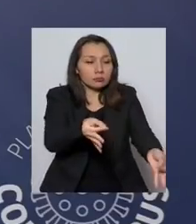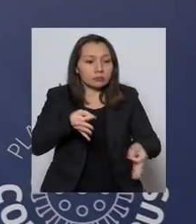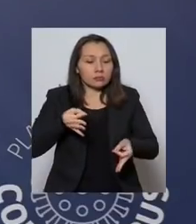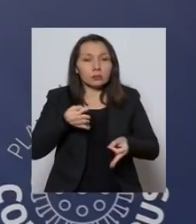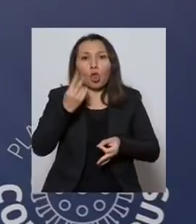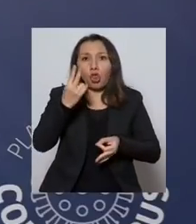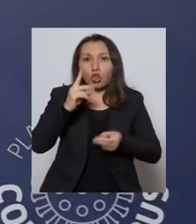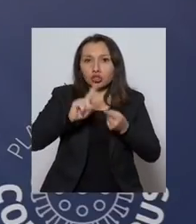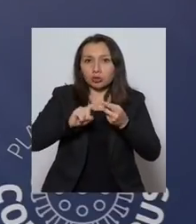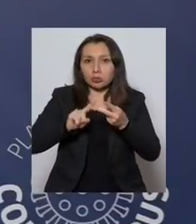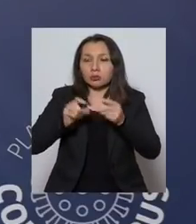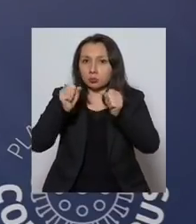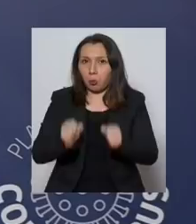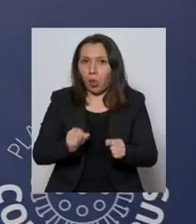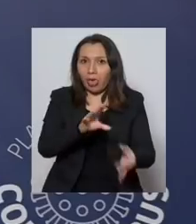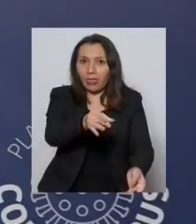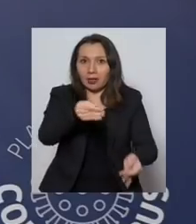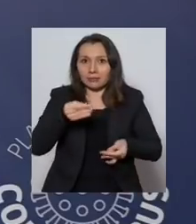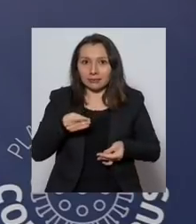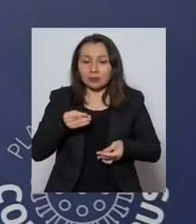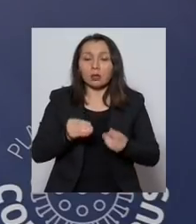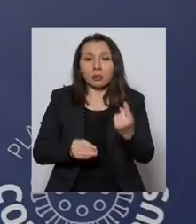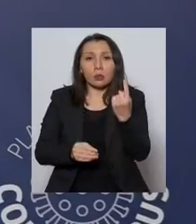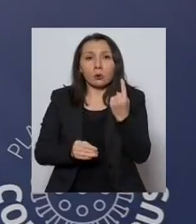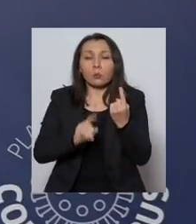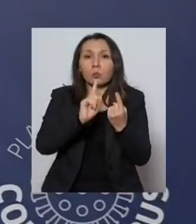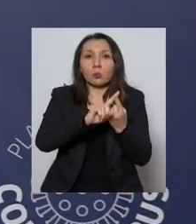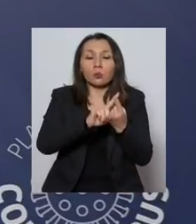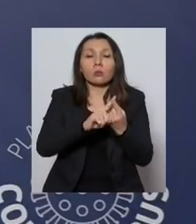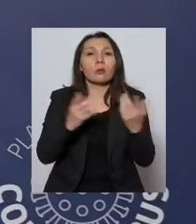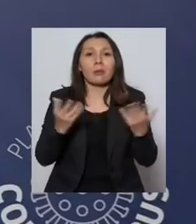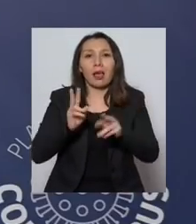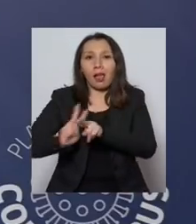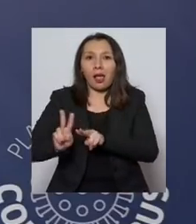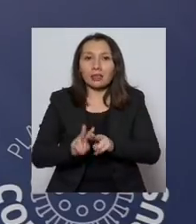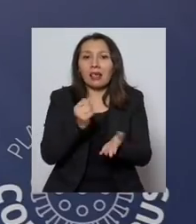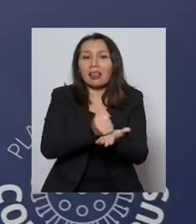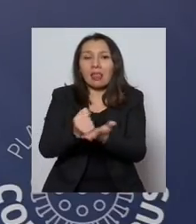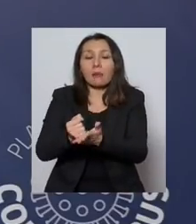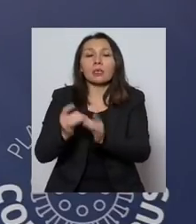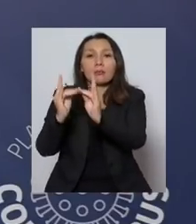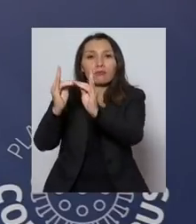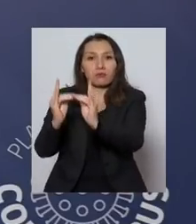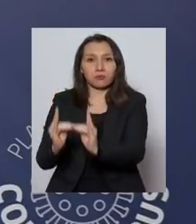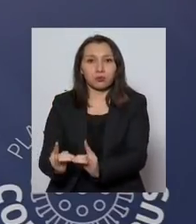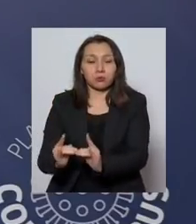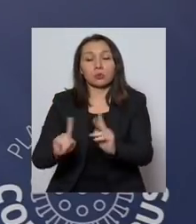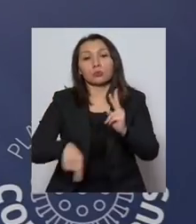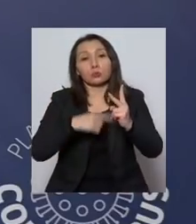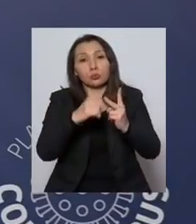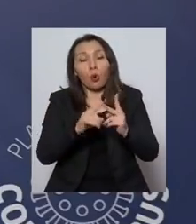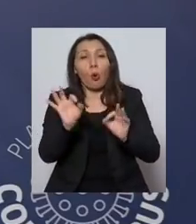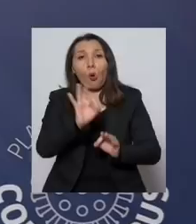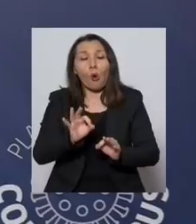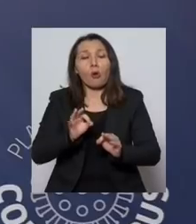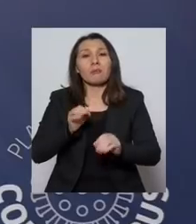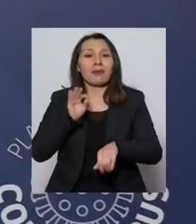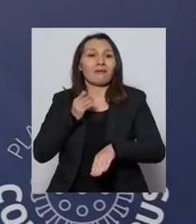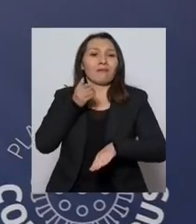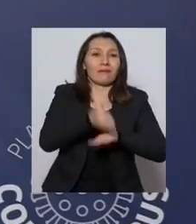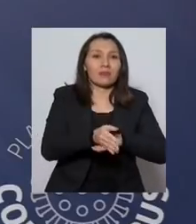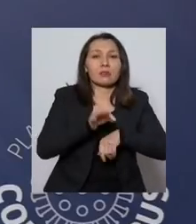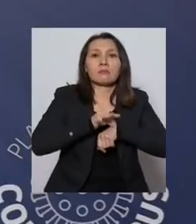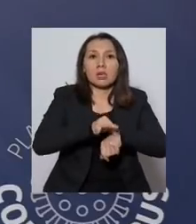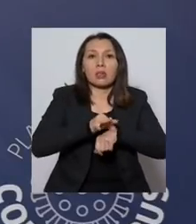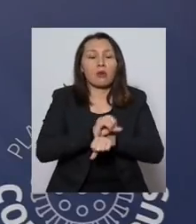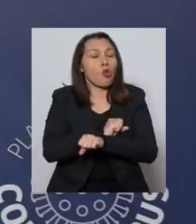solo en 2 circunstancias. Uno, es para realizar un trámite funerario, y 2, por un tratamiento médico que